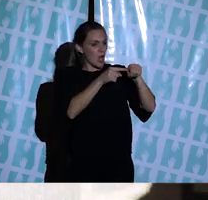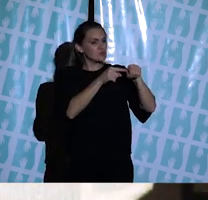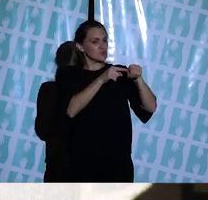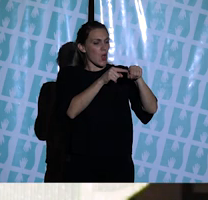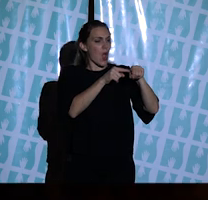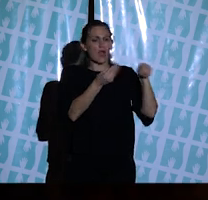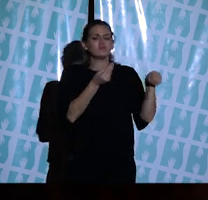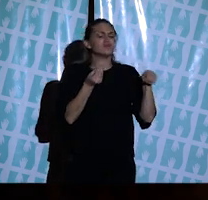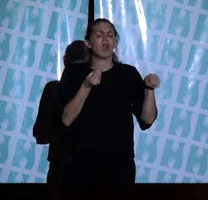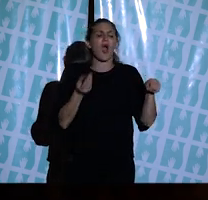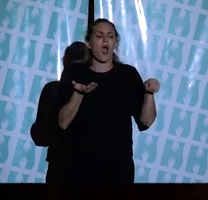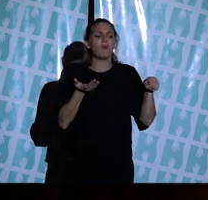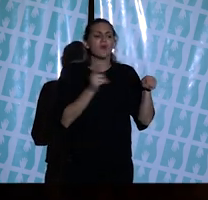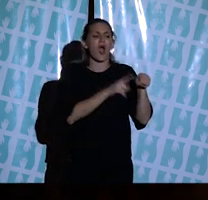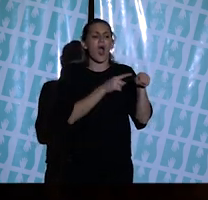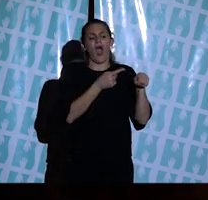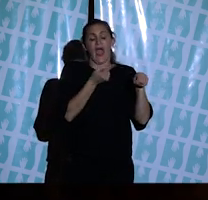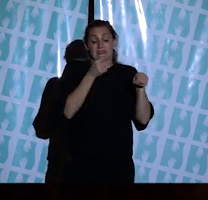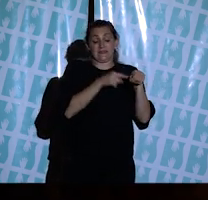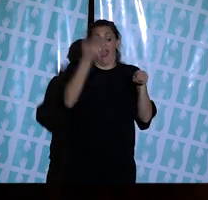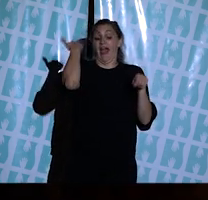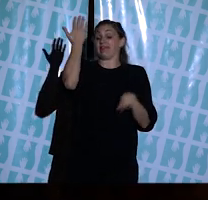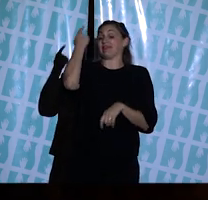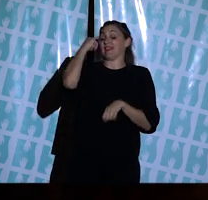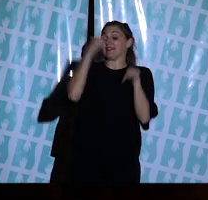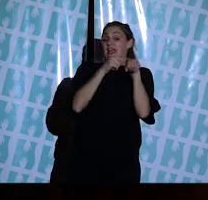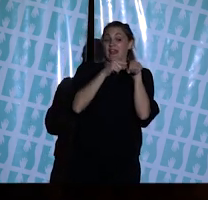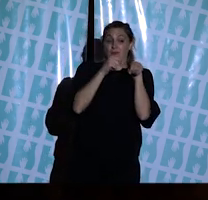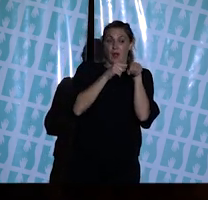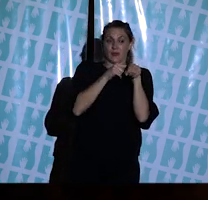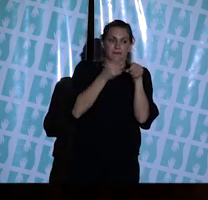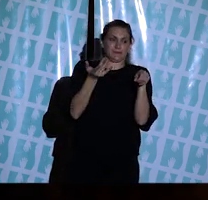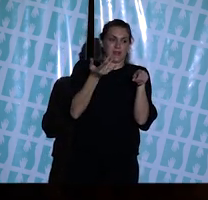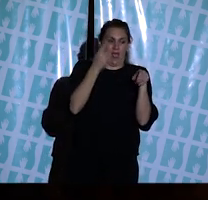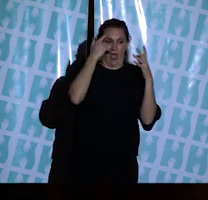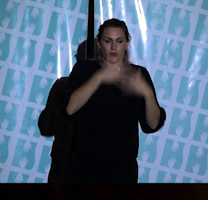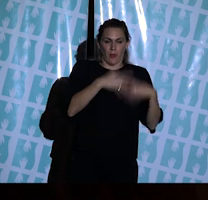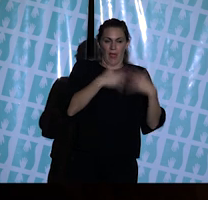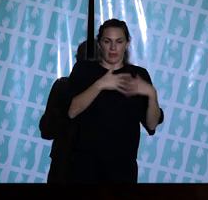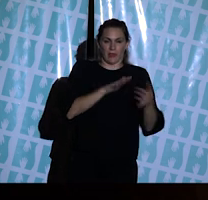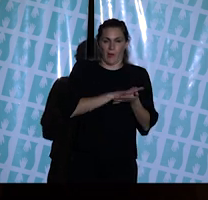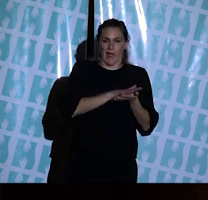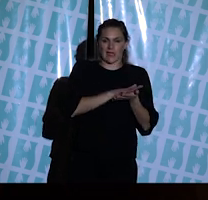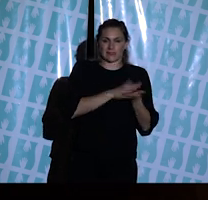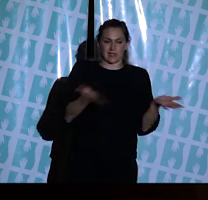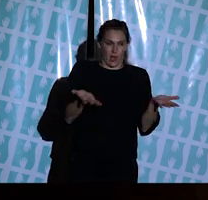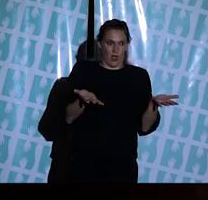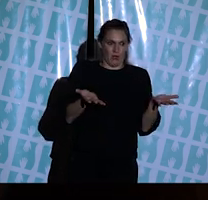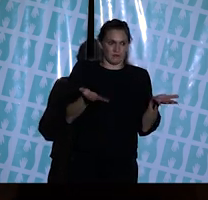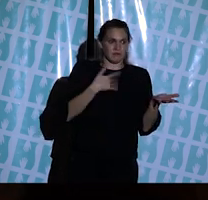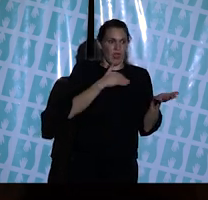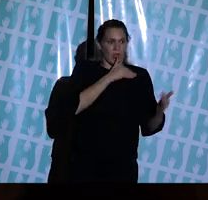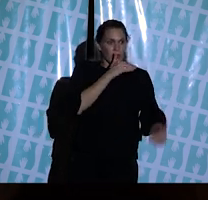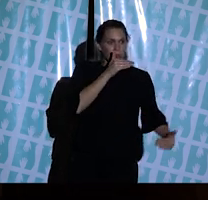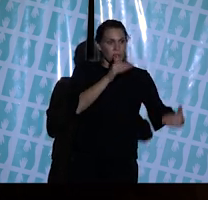de cerebros más primitivos, más básicos, con funciones más automáticas, a capas que han